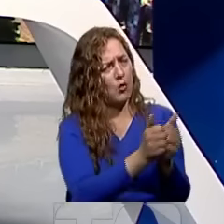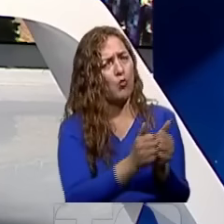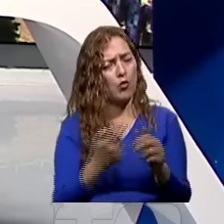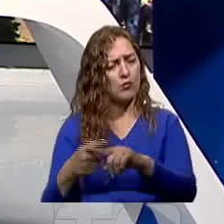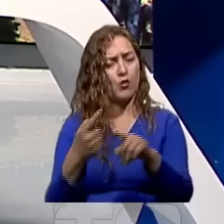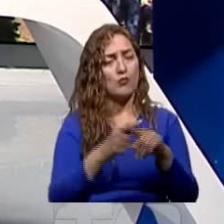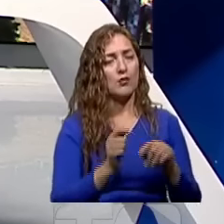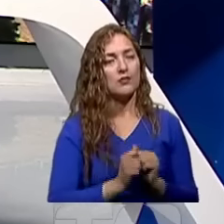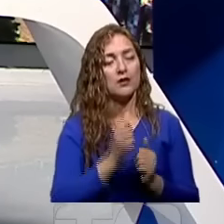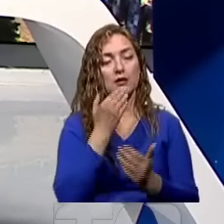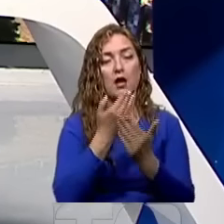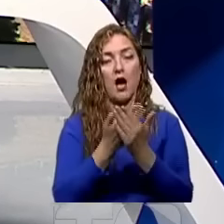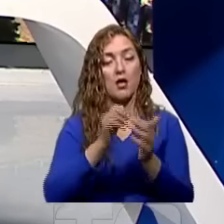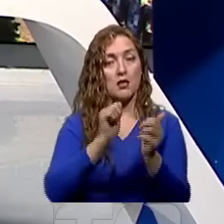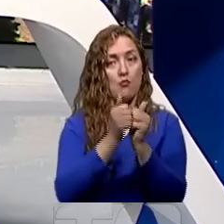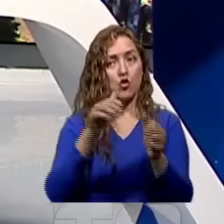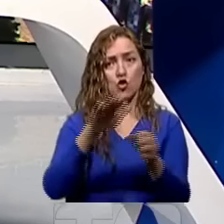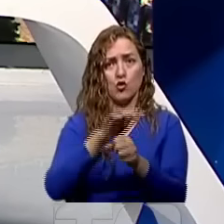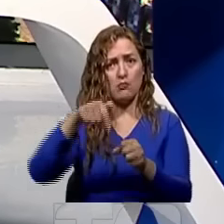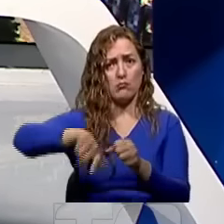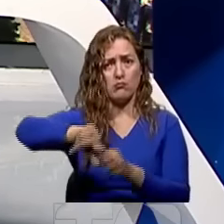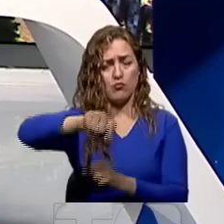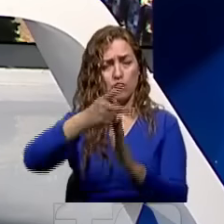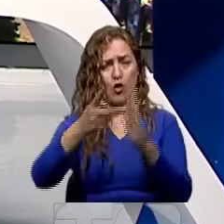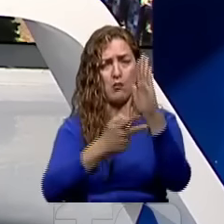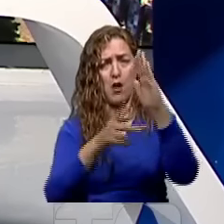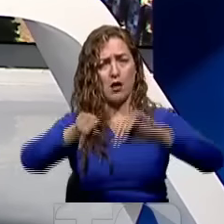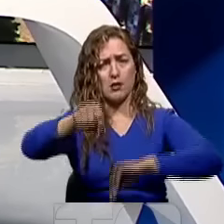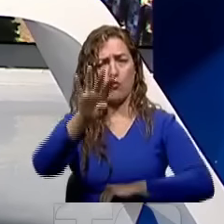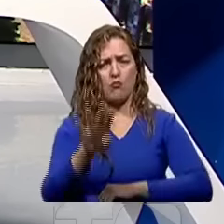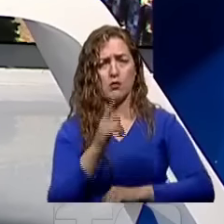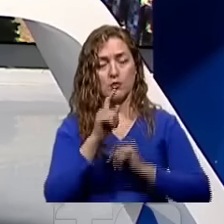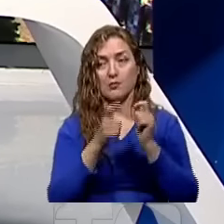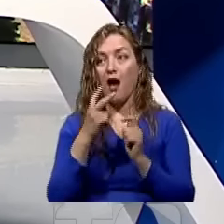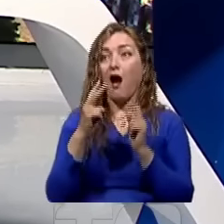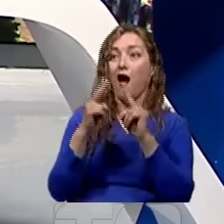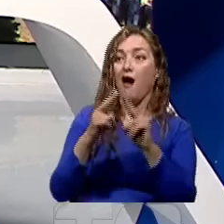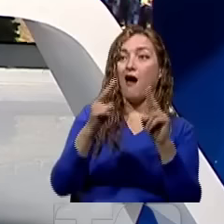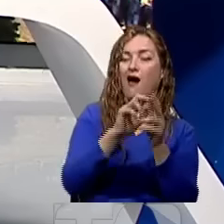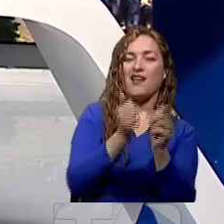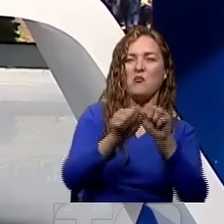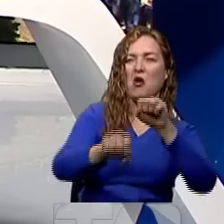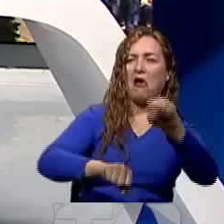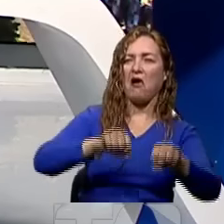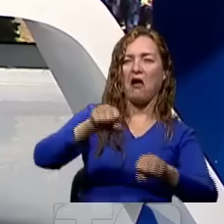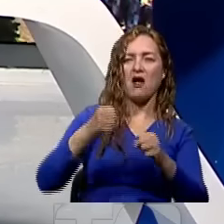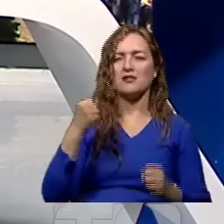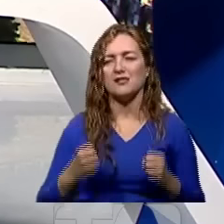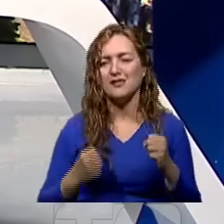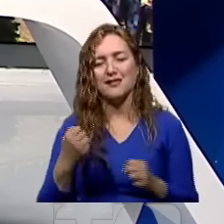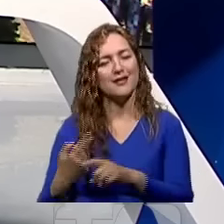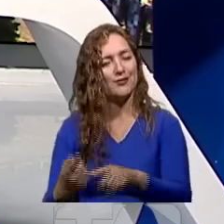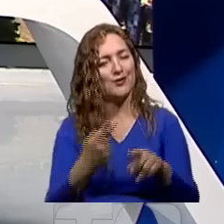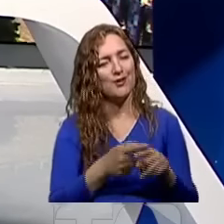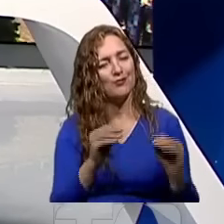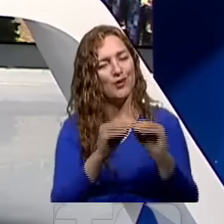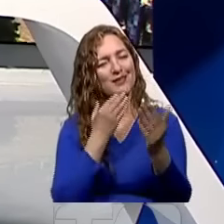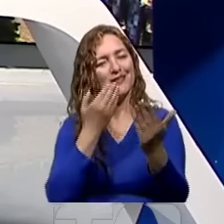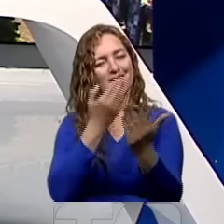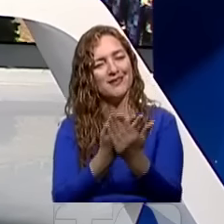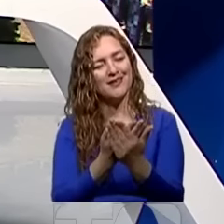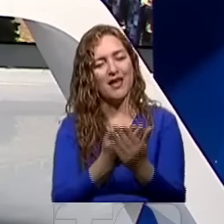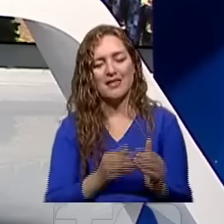gracias a la ventana de Deporte Total, pues la gente ha podido sentirse un poco más cercana, ha podido conocerlos, así que muchísimas mucho gracias tiempo, ¿no? Y que vengan 40